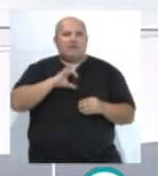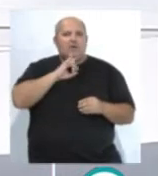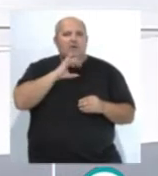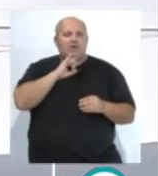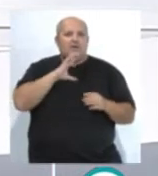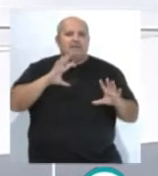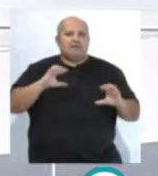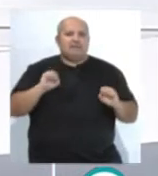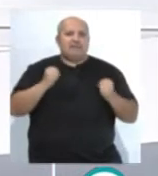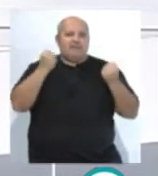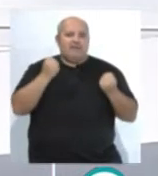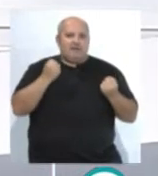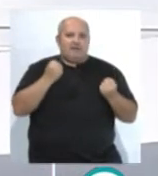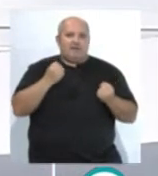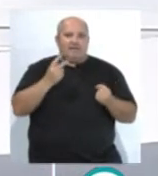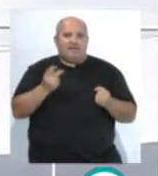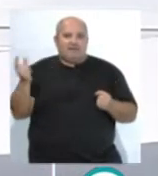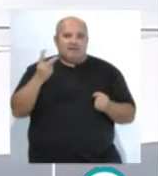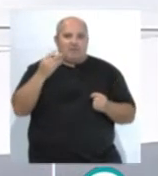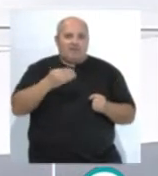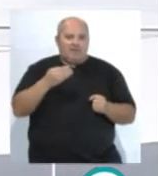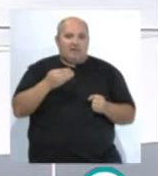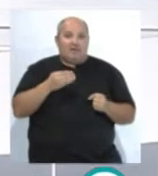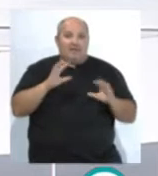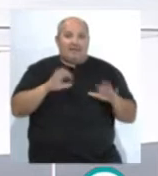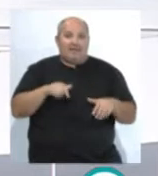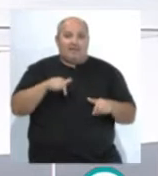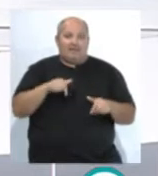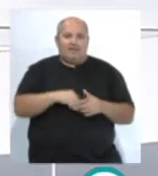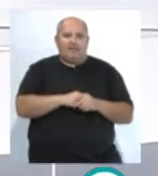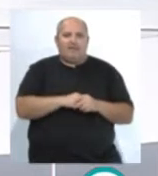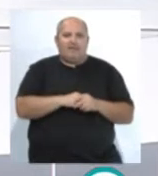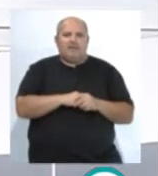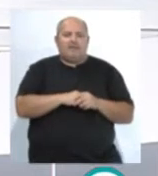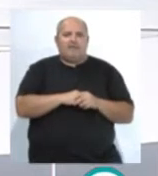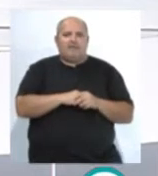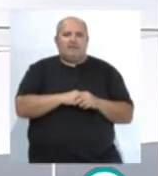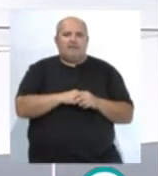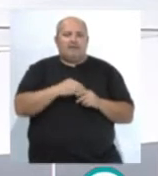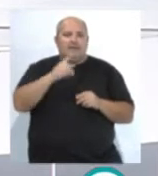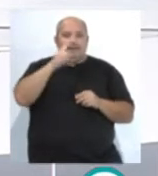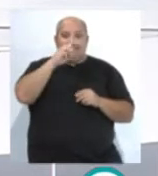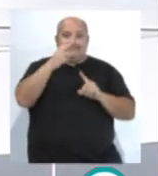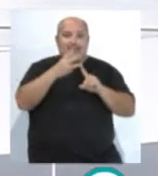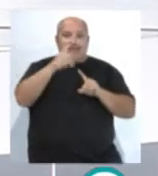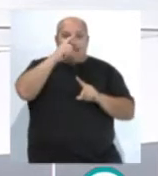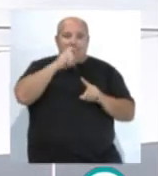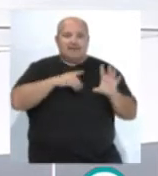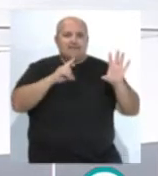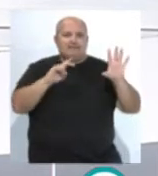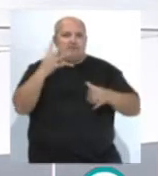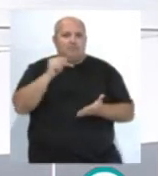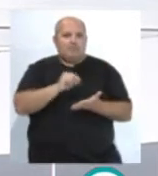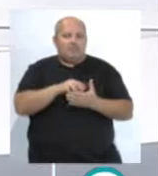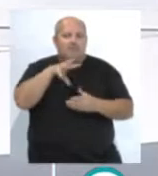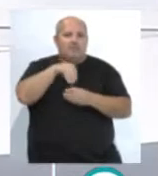por haberse salvado del descenso. Y el Cádiz está por tercer año consecutivo con 64